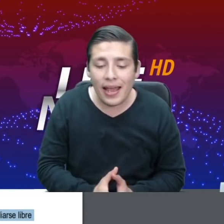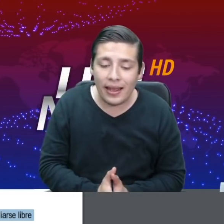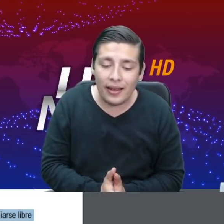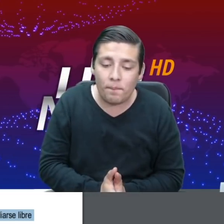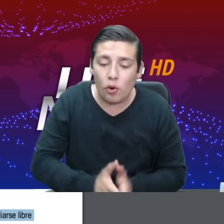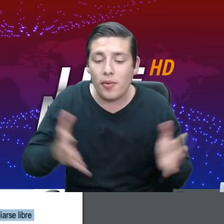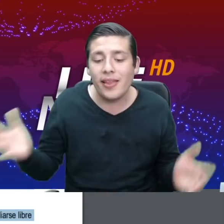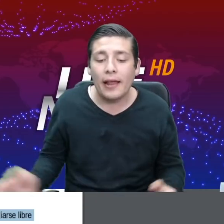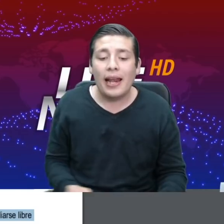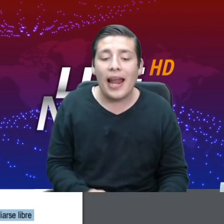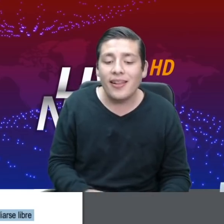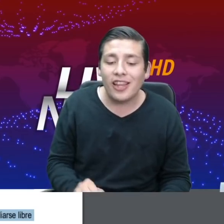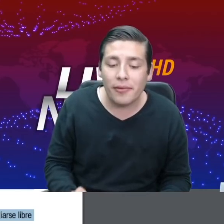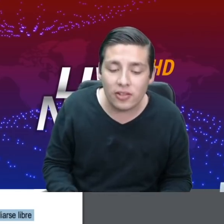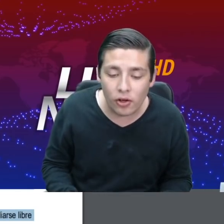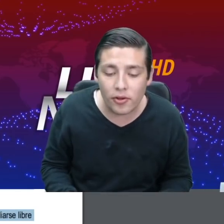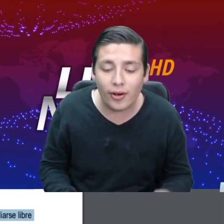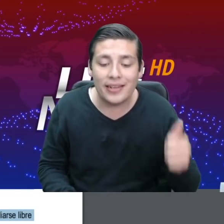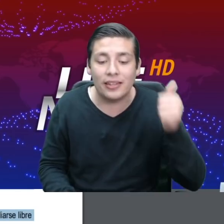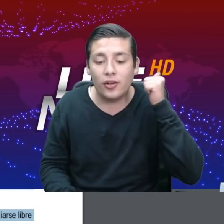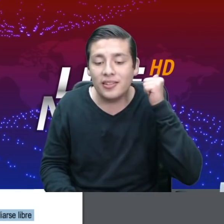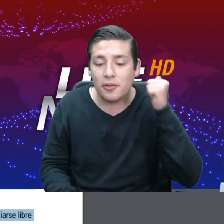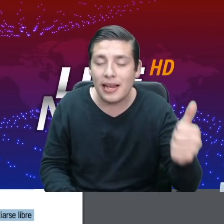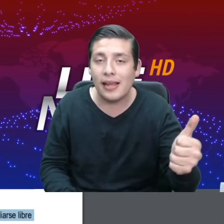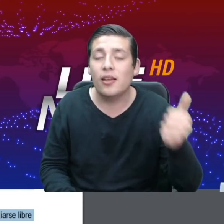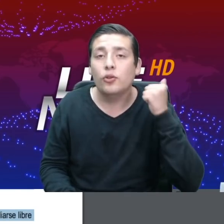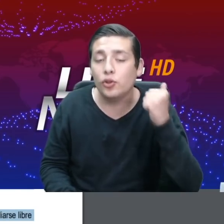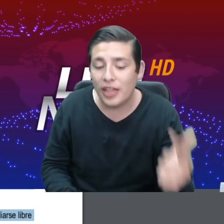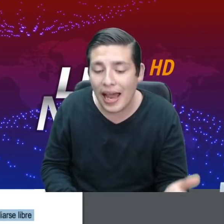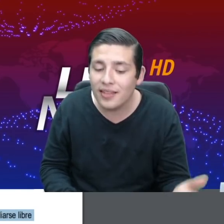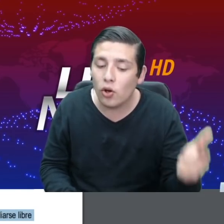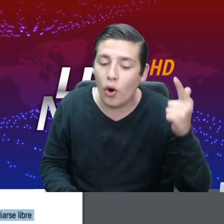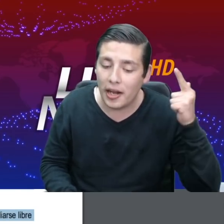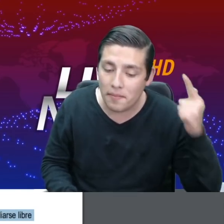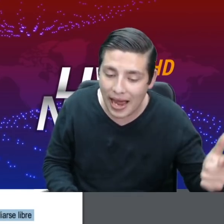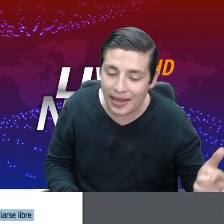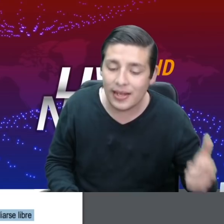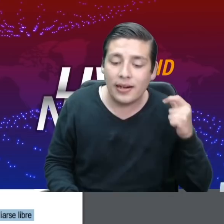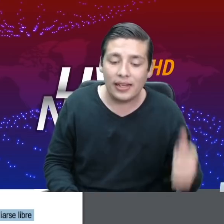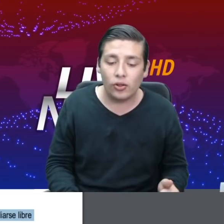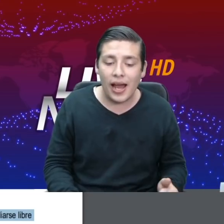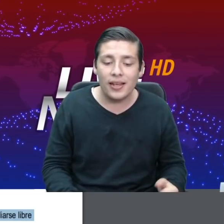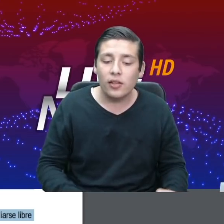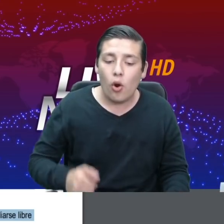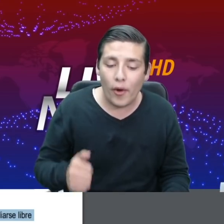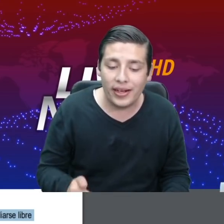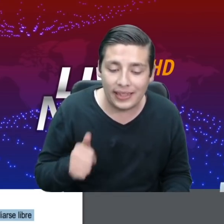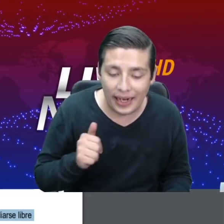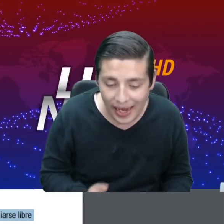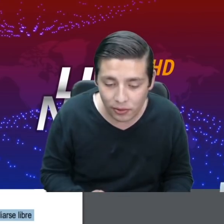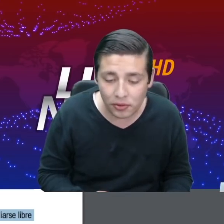queda prohibida la intervención de organizaciones civiles, sociales o gremiales, nacionales